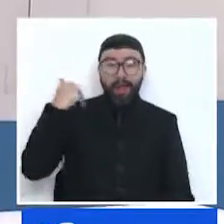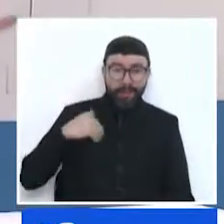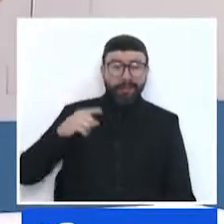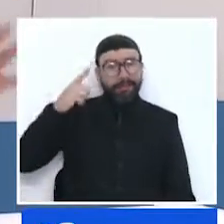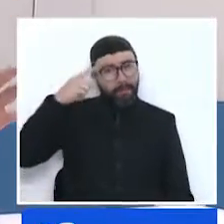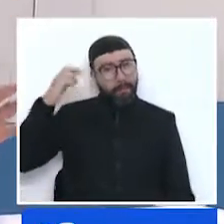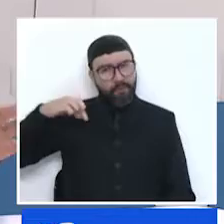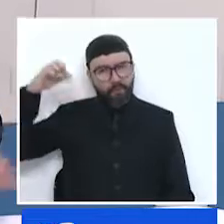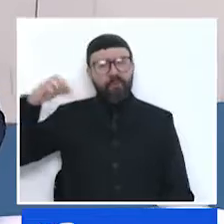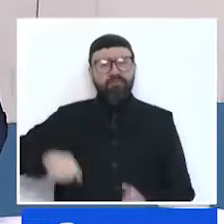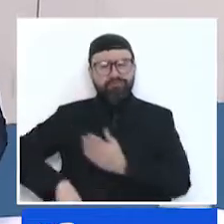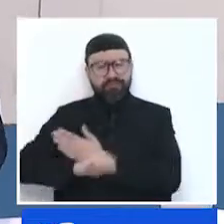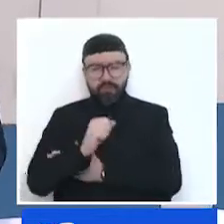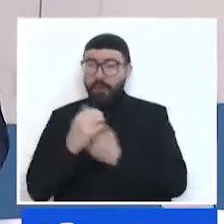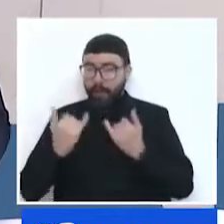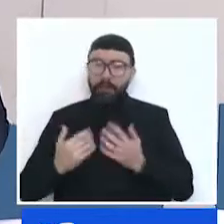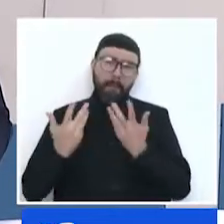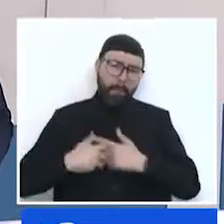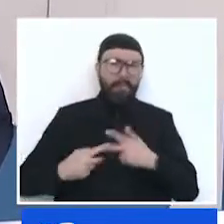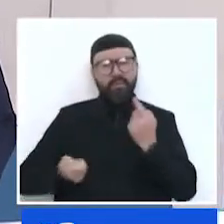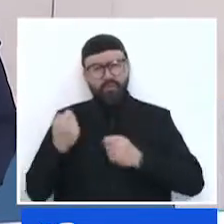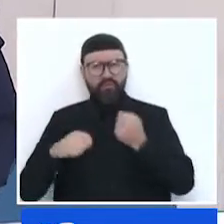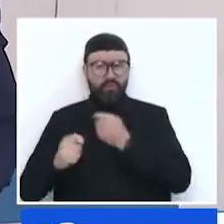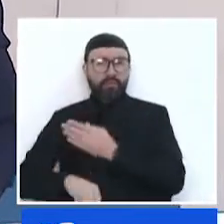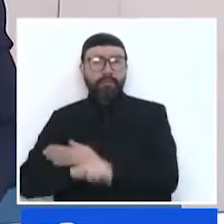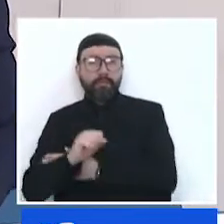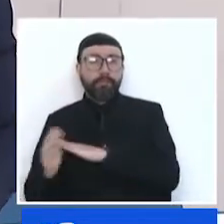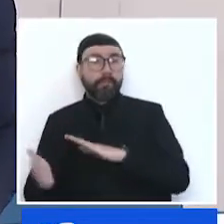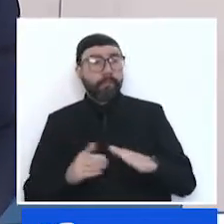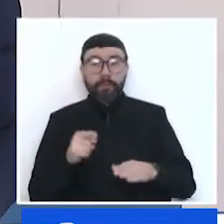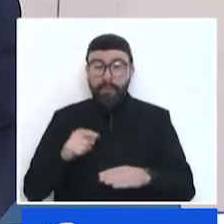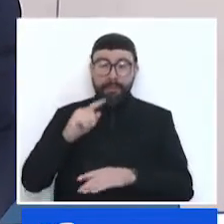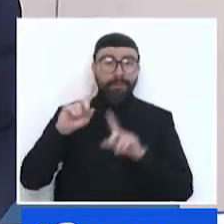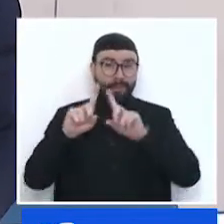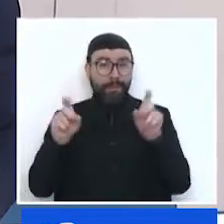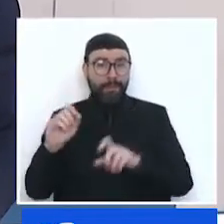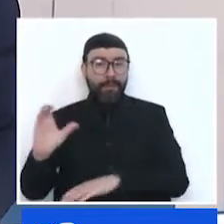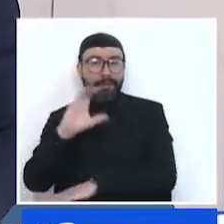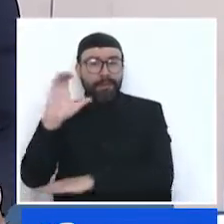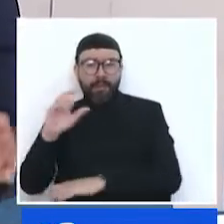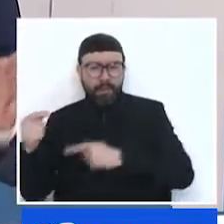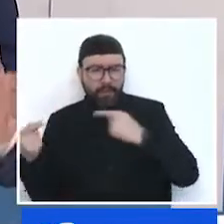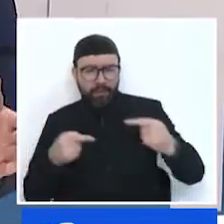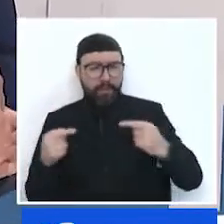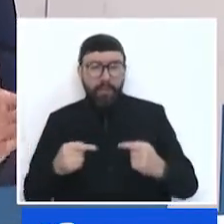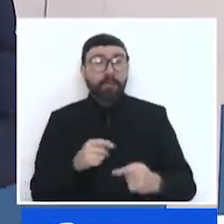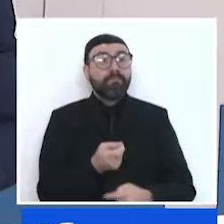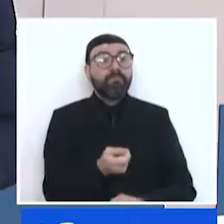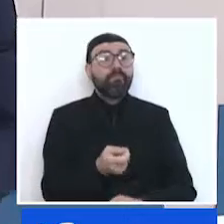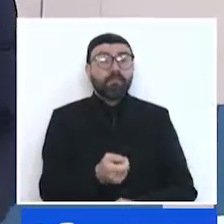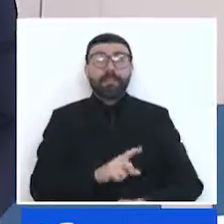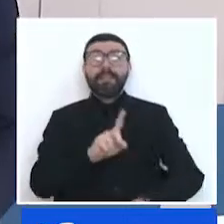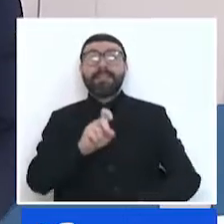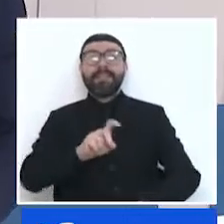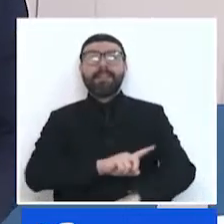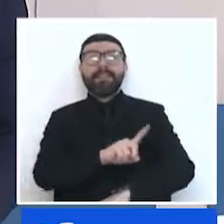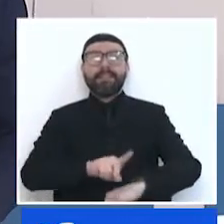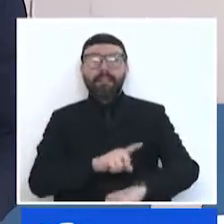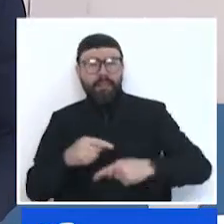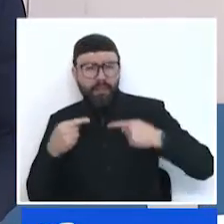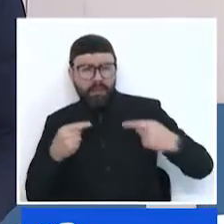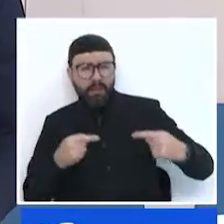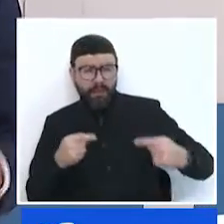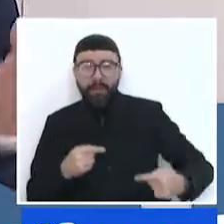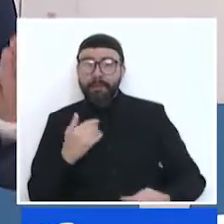fútbol, y sobre ese último tema que abordábamos, la Selección Colombia, justo cuando estamos a menos de 6 horas de ese debut frente al